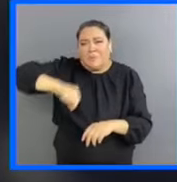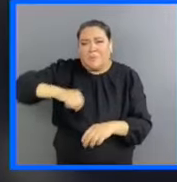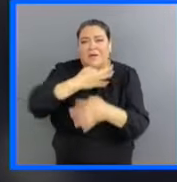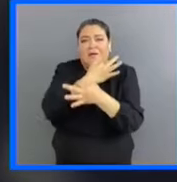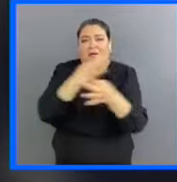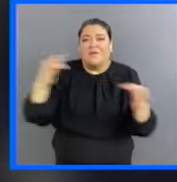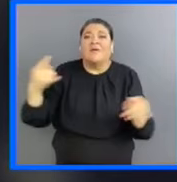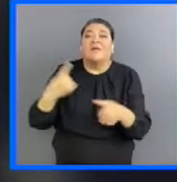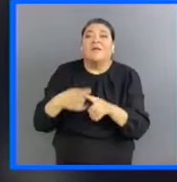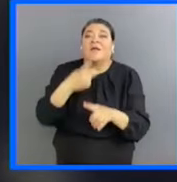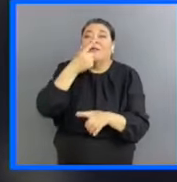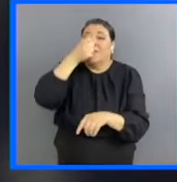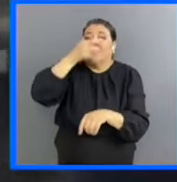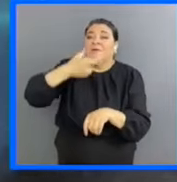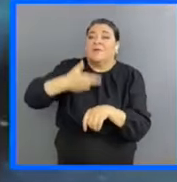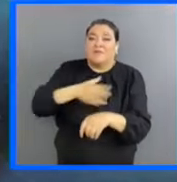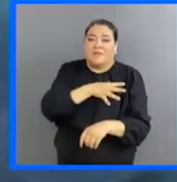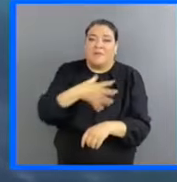general de la ONU.